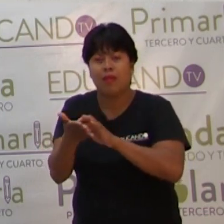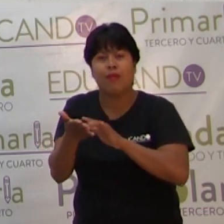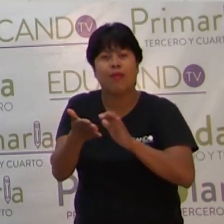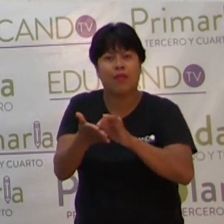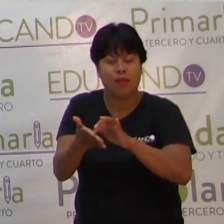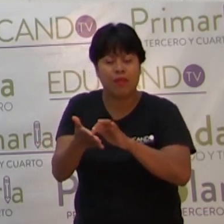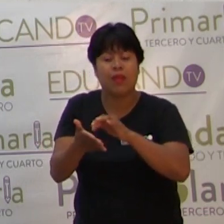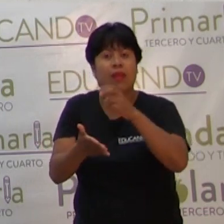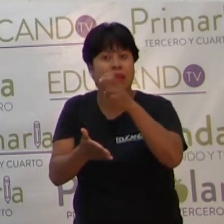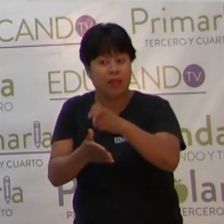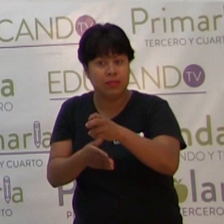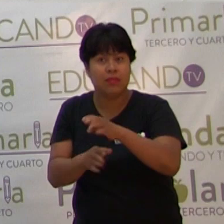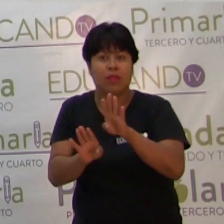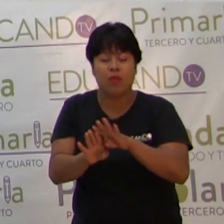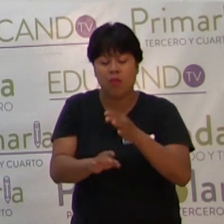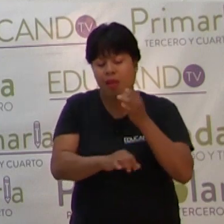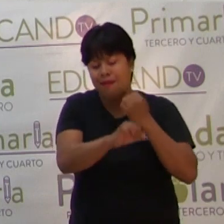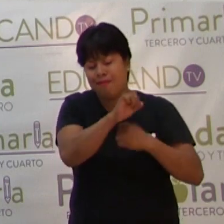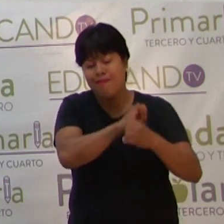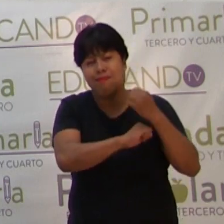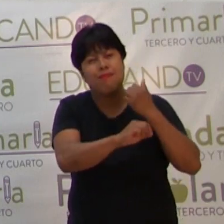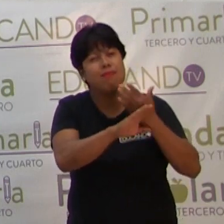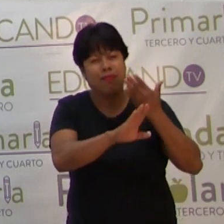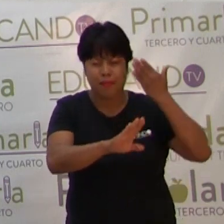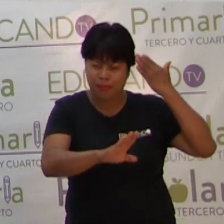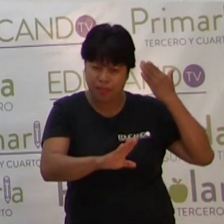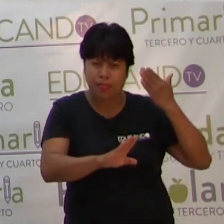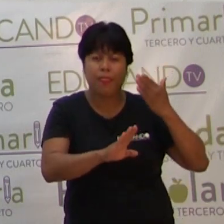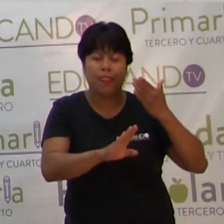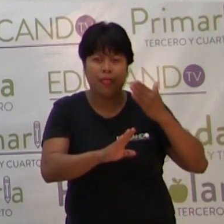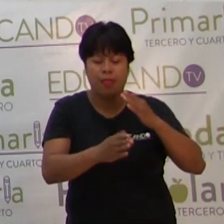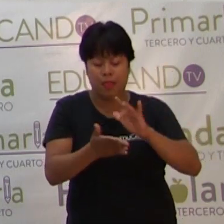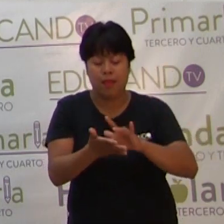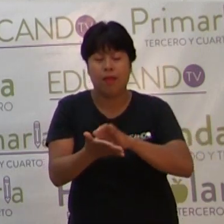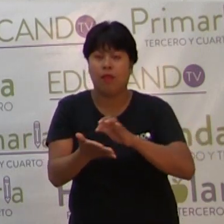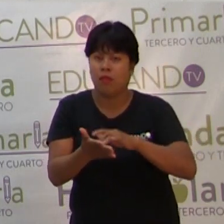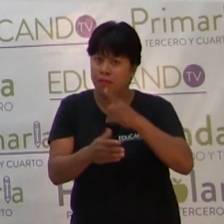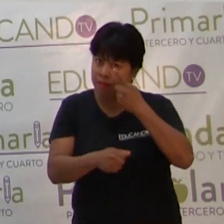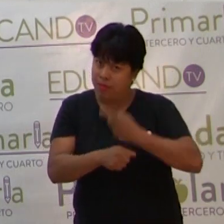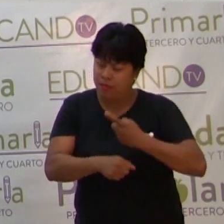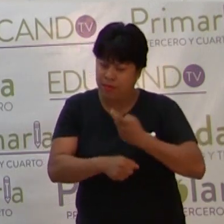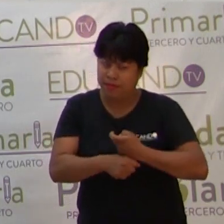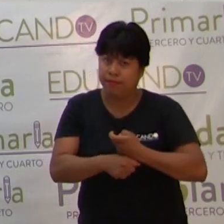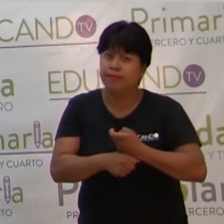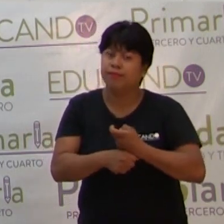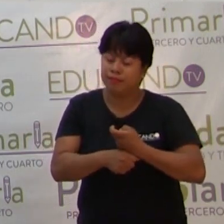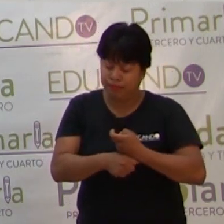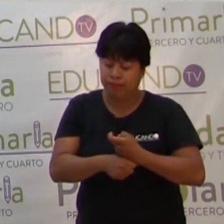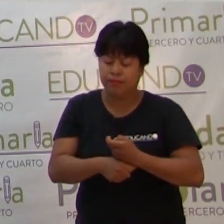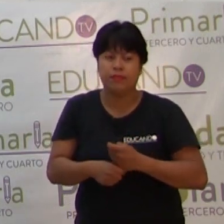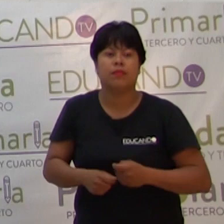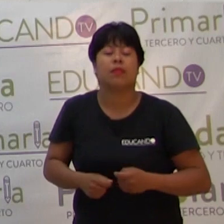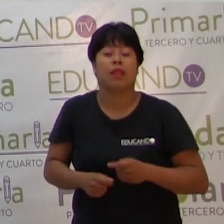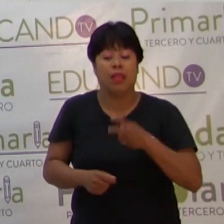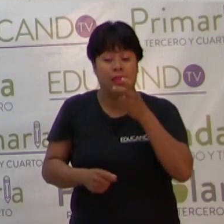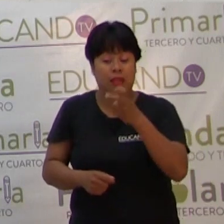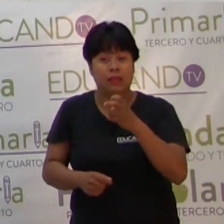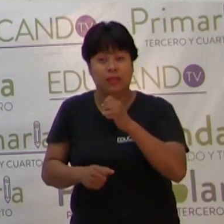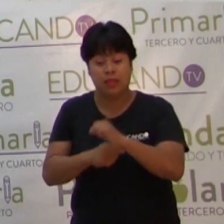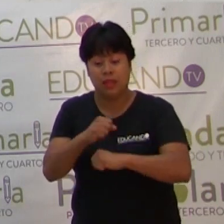fue digamos que un antecedente ya un poquito antes de la calculadora. Después, en el